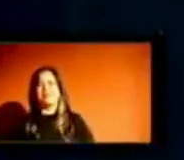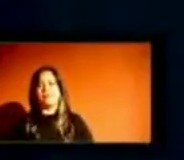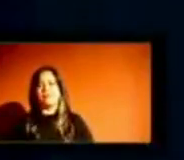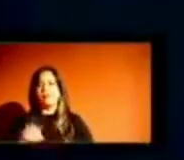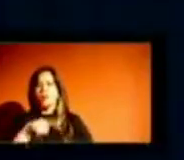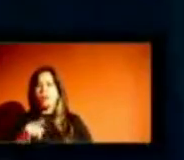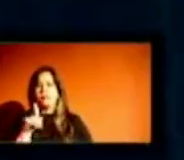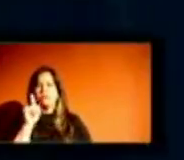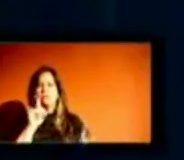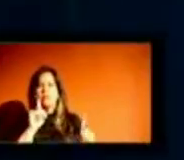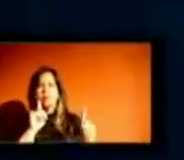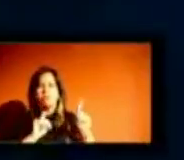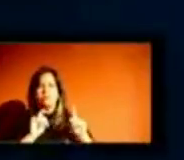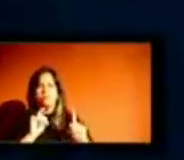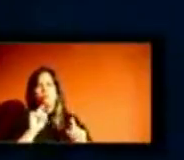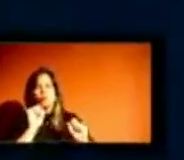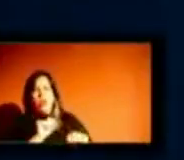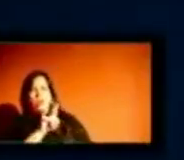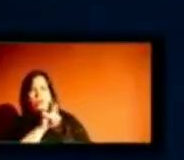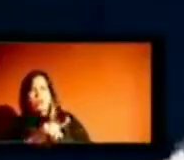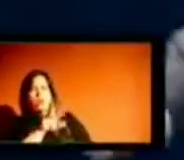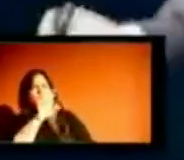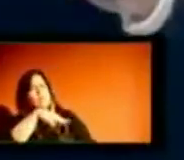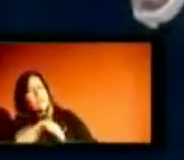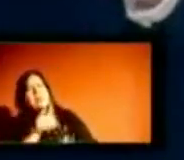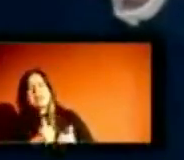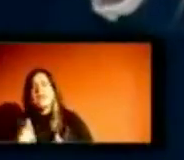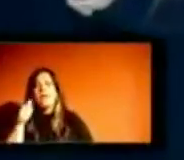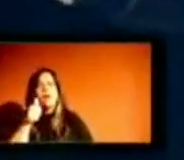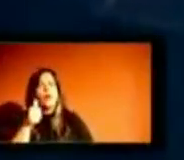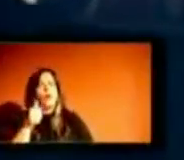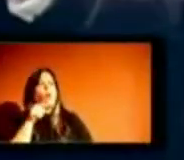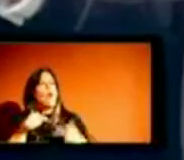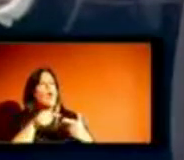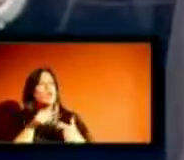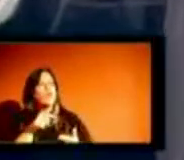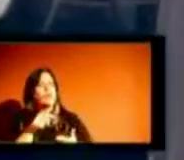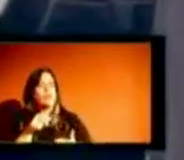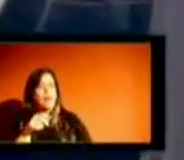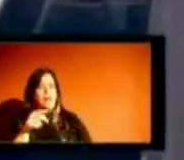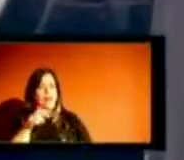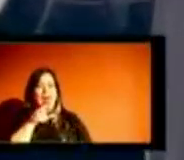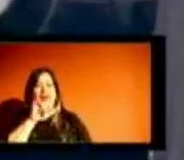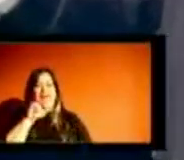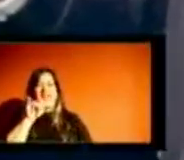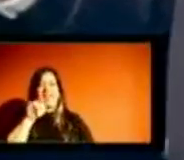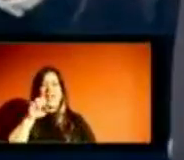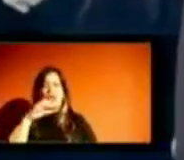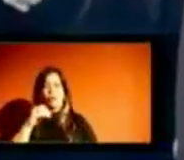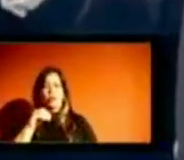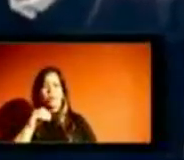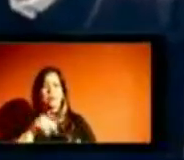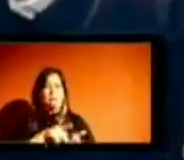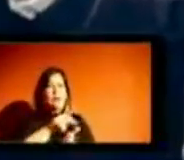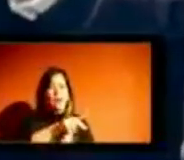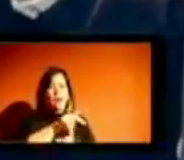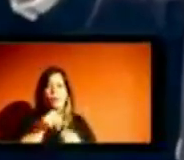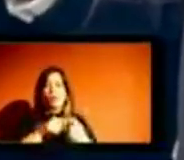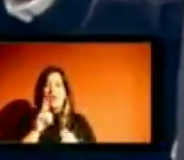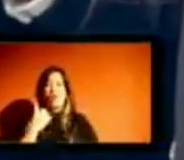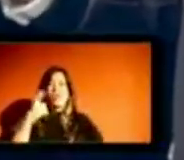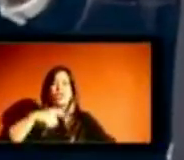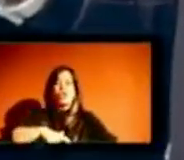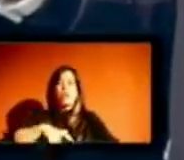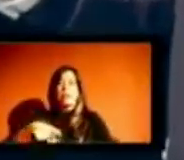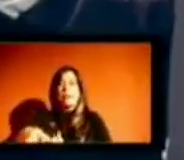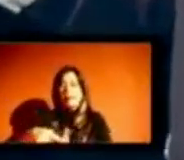debes preguntar, secretario, ¿y cuándo se van a pagar los reintegros? Yo creo que esta es la primera vez, y yo he estado